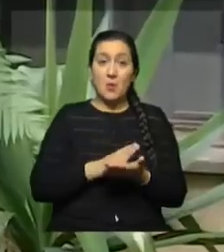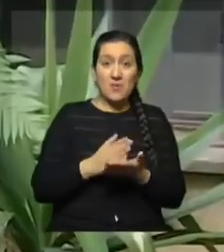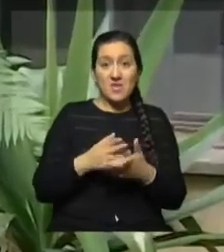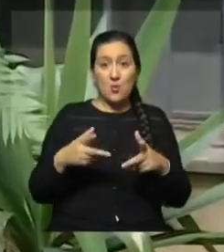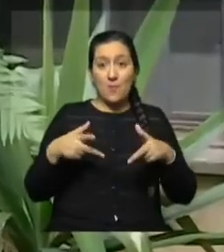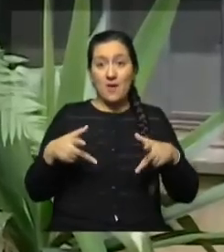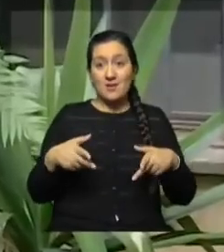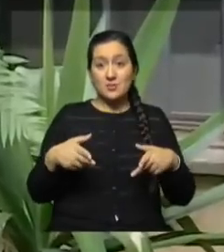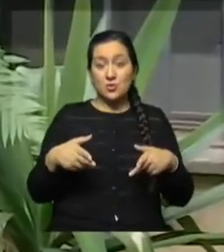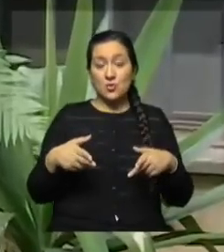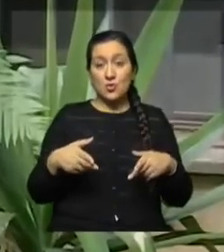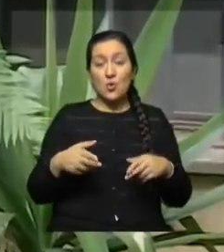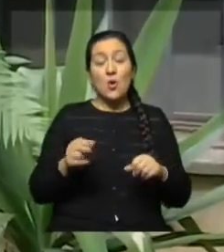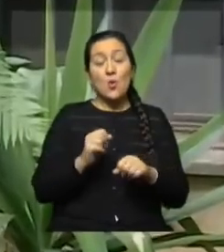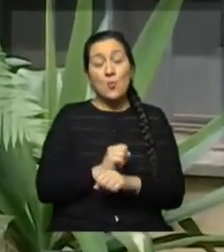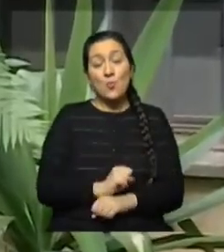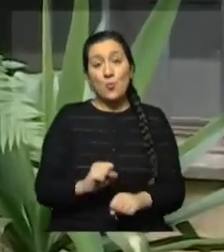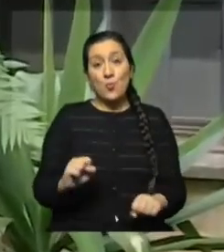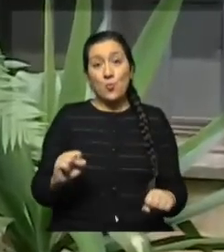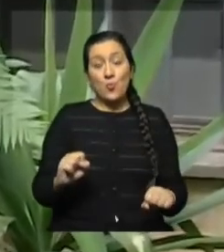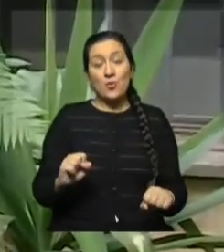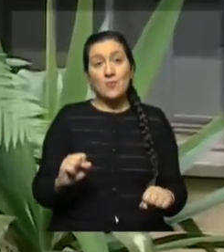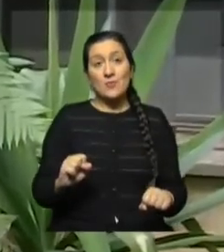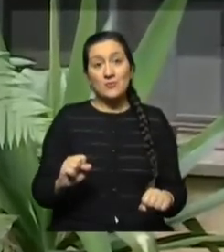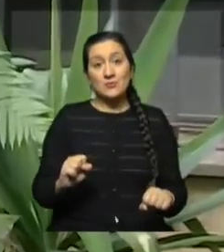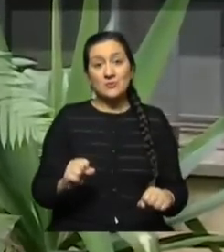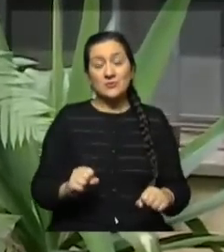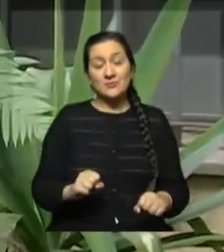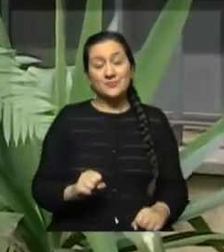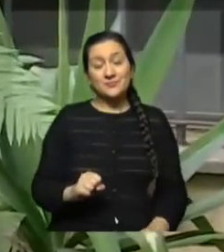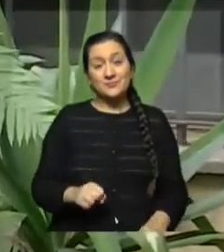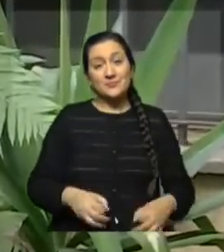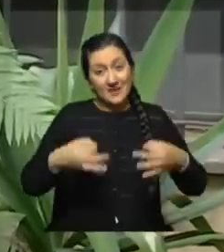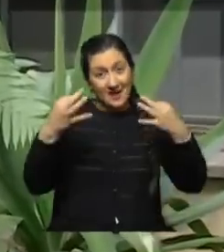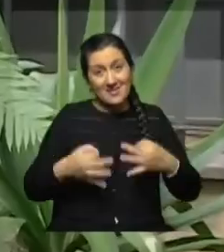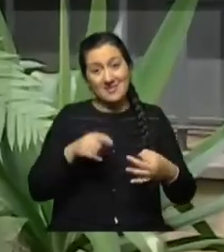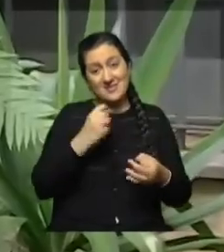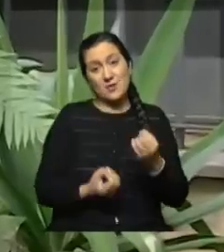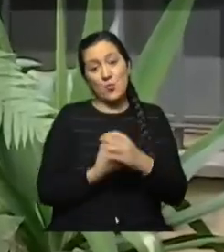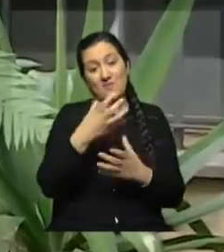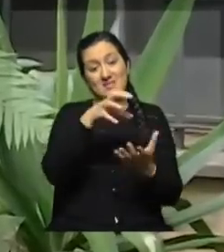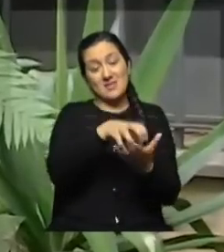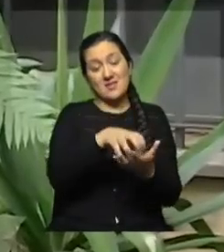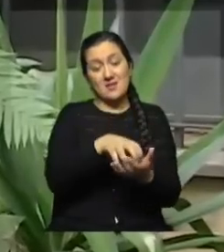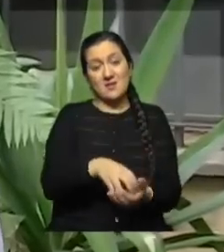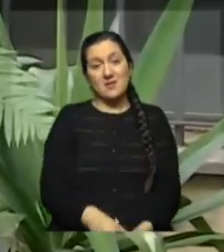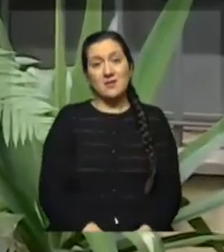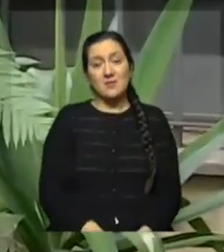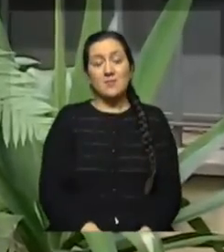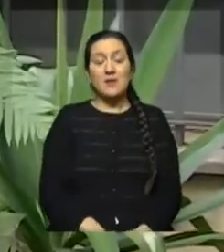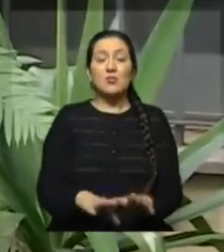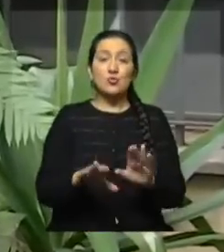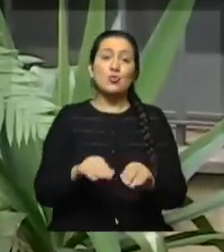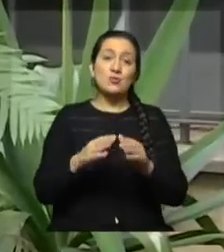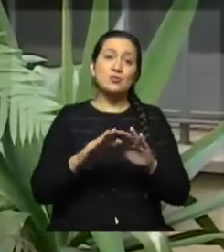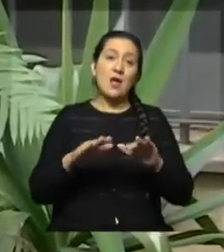estar ya viendo concretado habiendo hecho realidad esta nueva sede que realmente para toda nuestra comunidad en